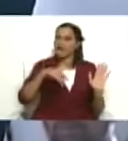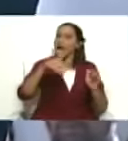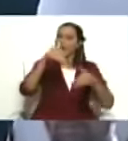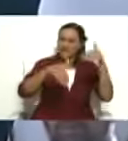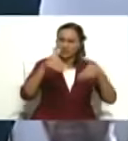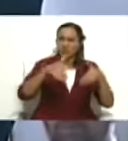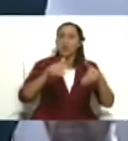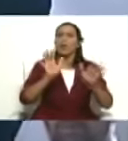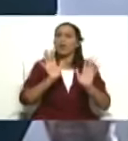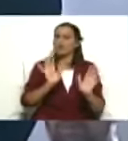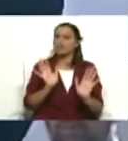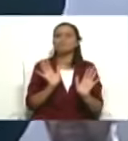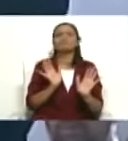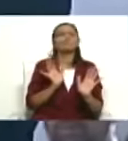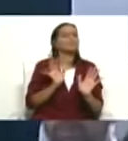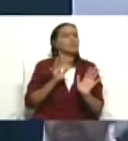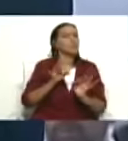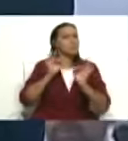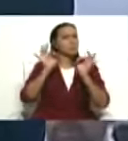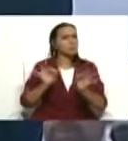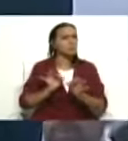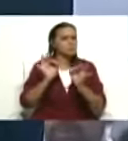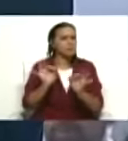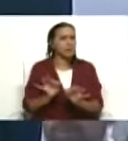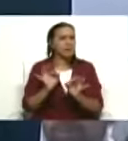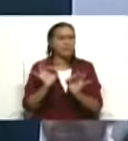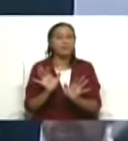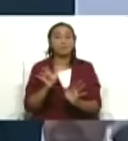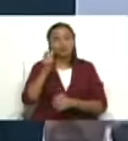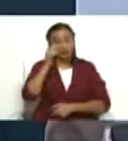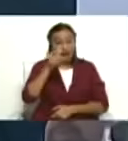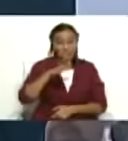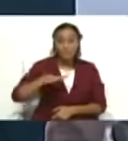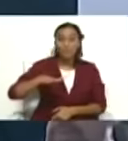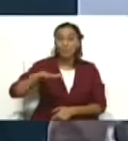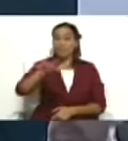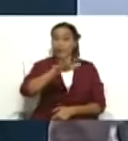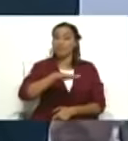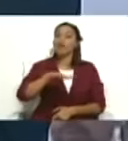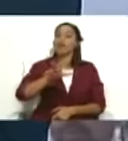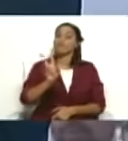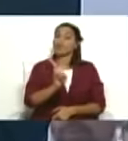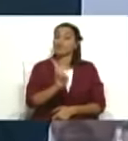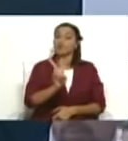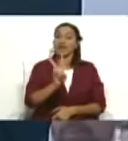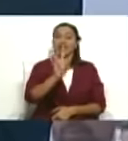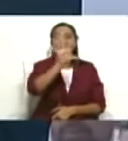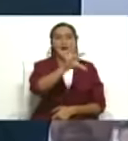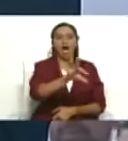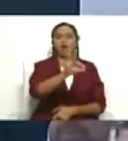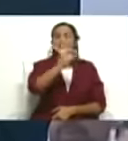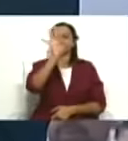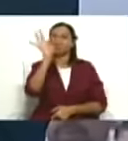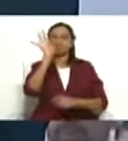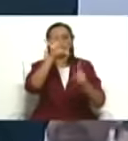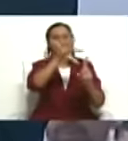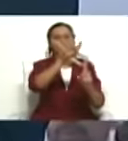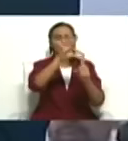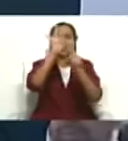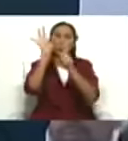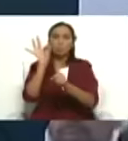agorera, como siempre lo hace, el pueblo de Venezuela escogerá a su presidenta o a